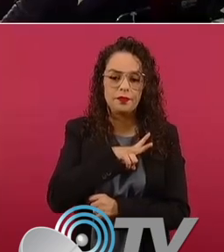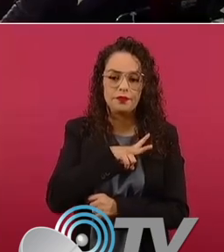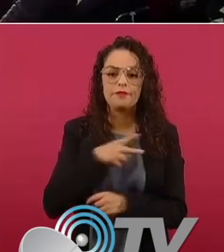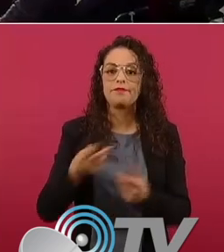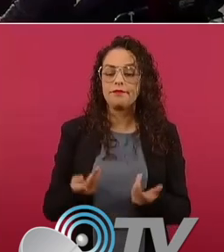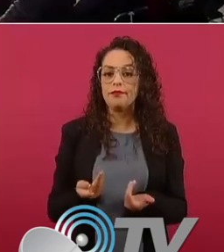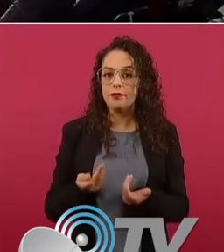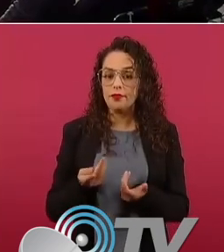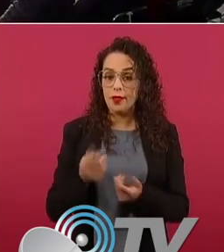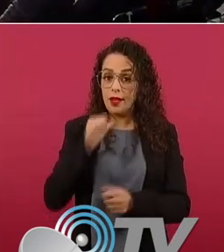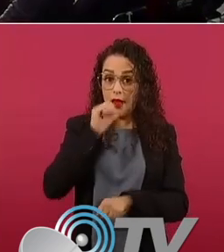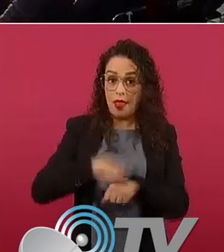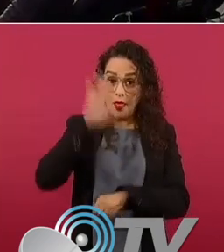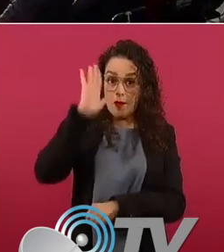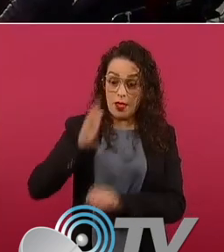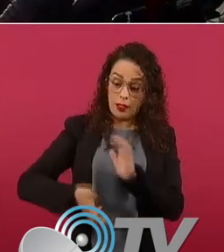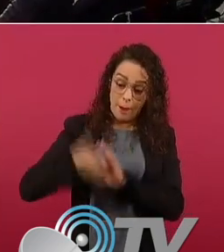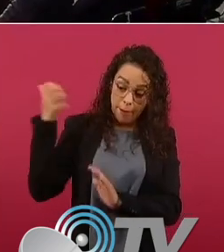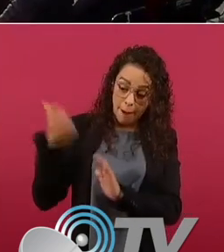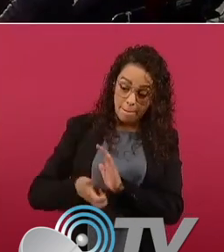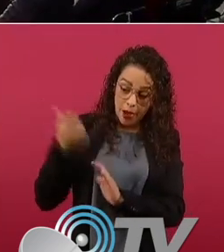no solo hay que extraer petróleo